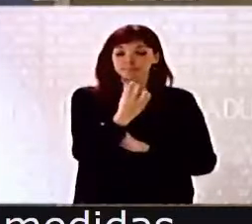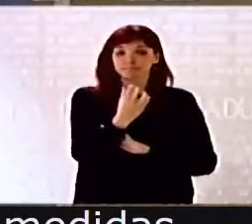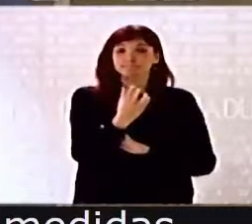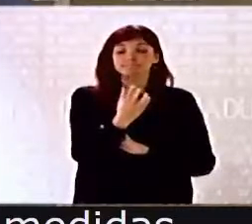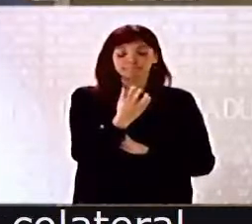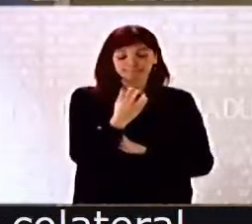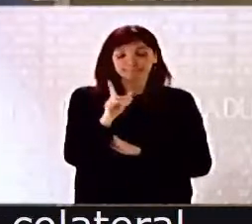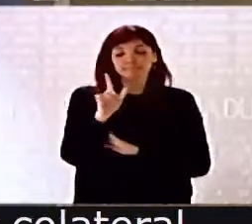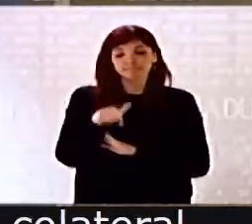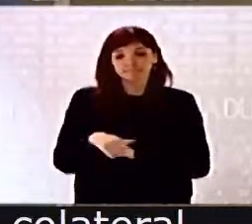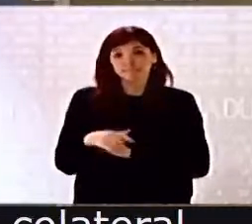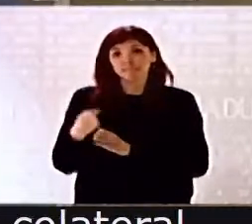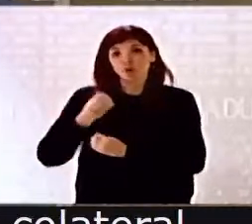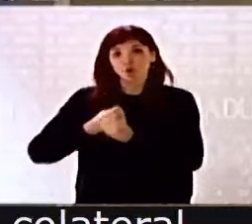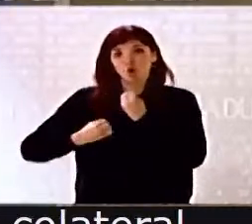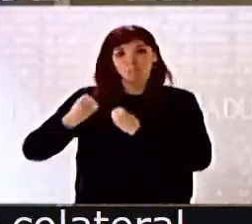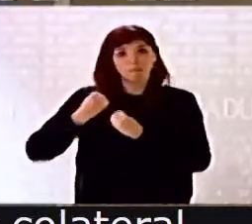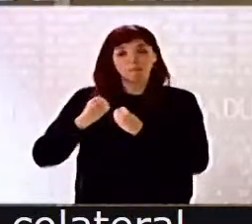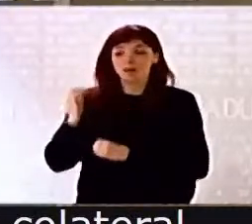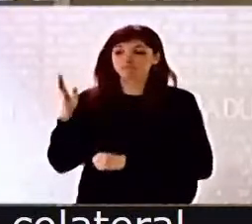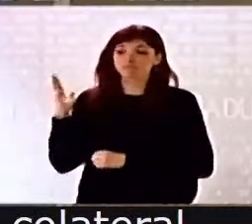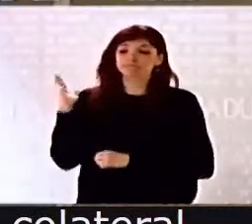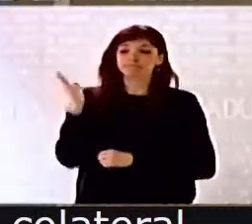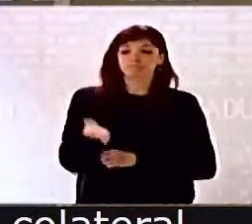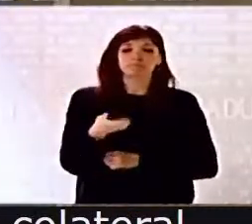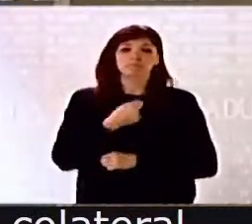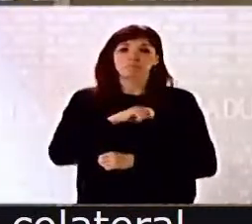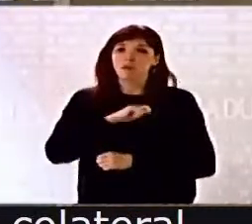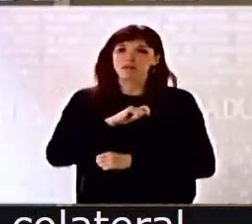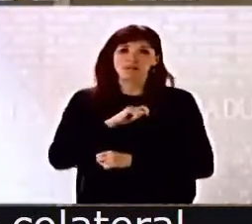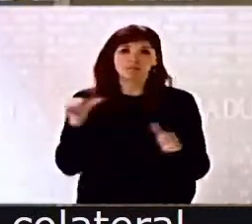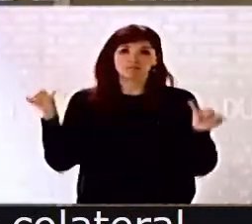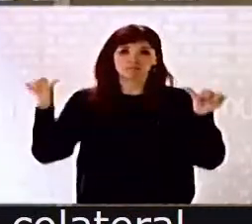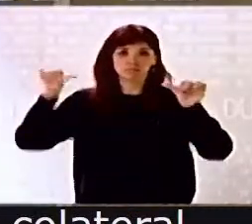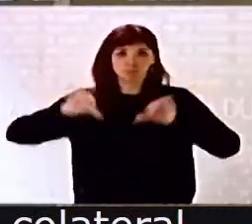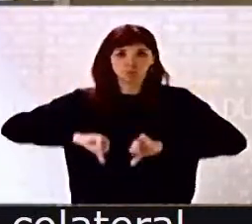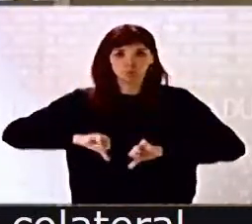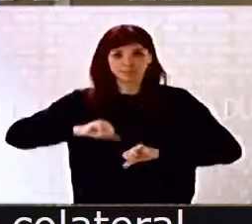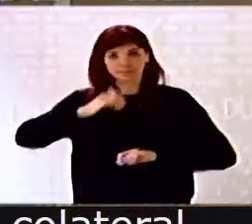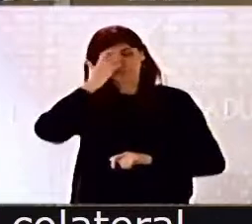perjudicar al tejido socioeconómico de este país.